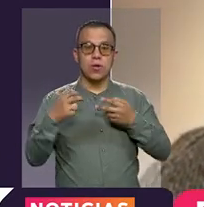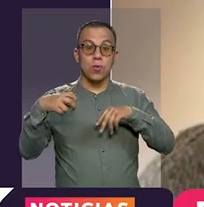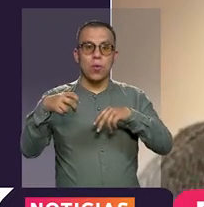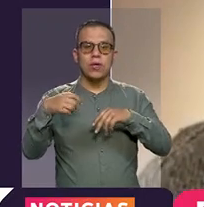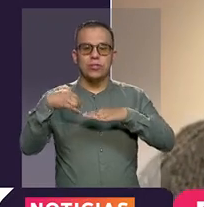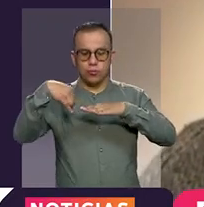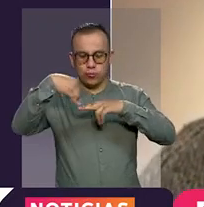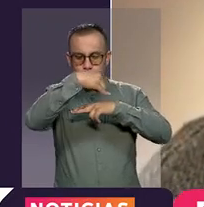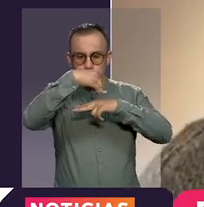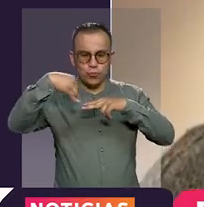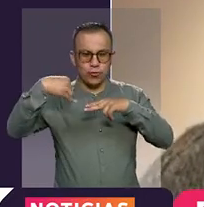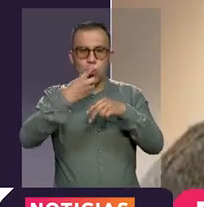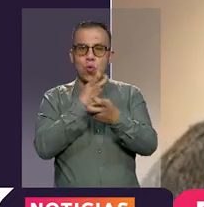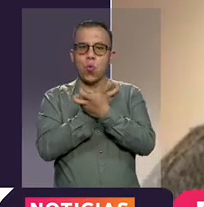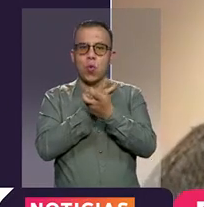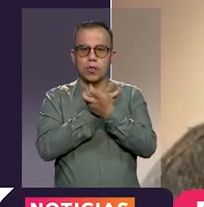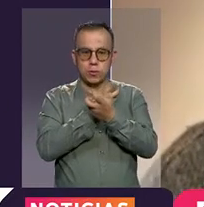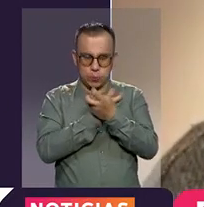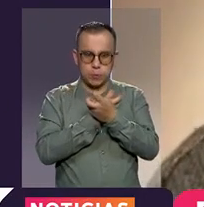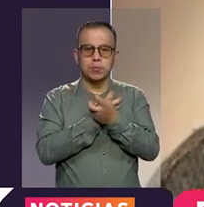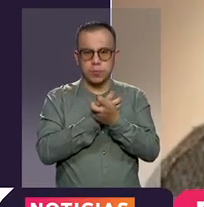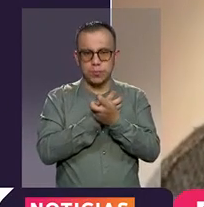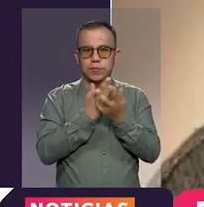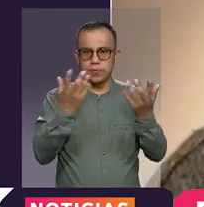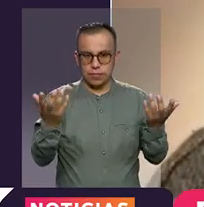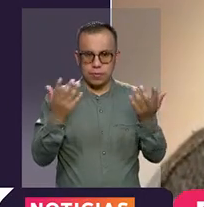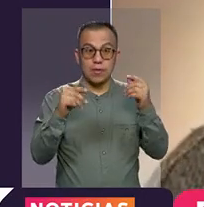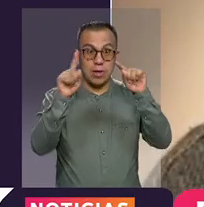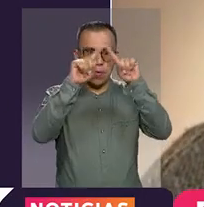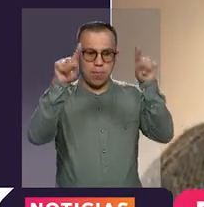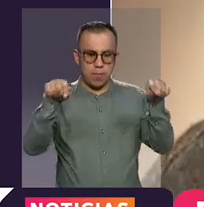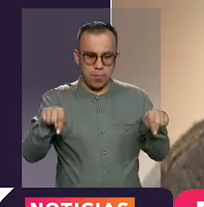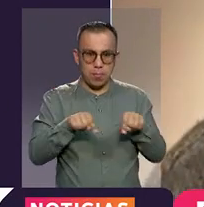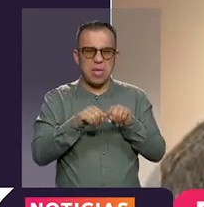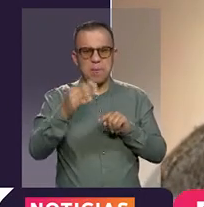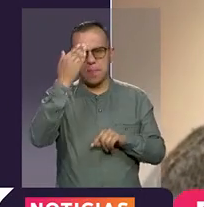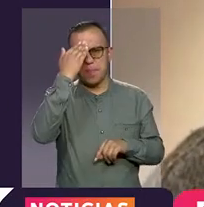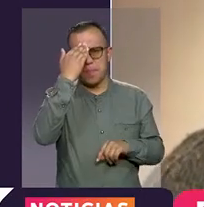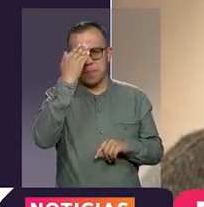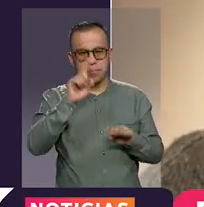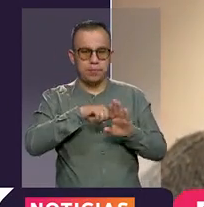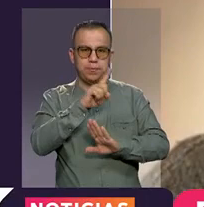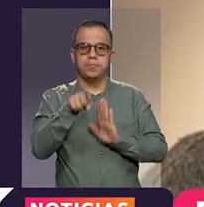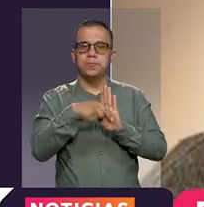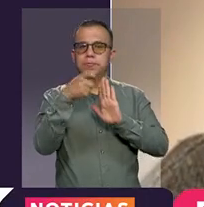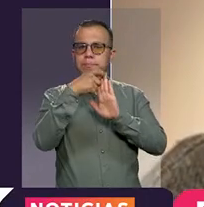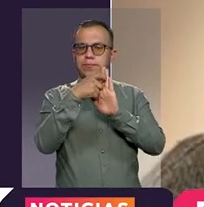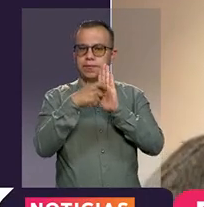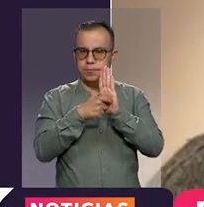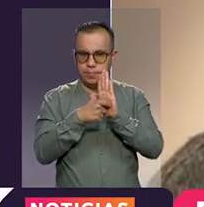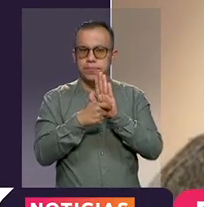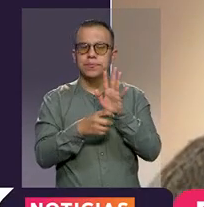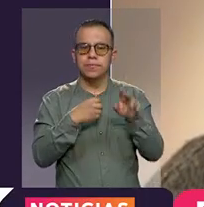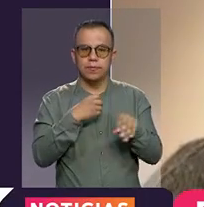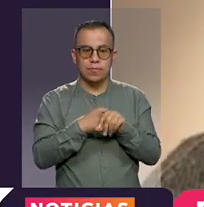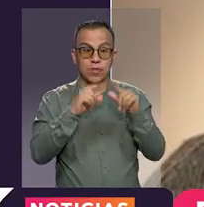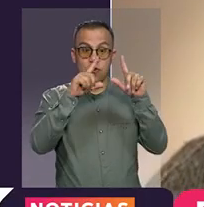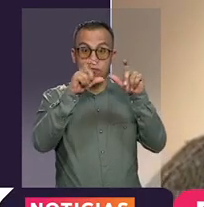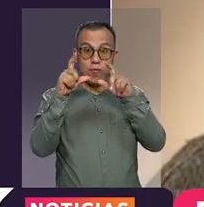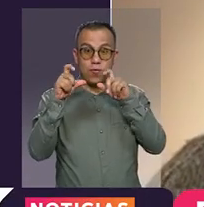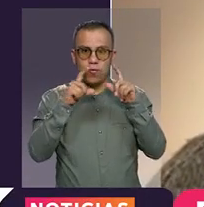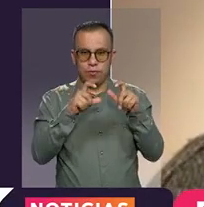radiografías digitales que se hacen como el cartograma, también se establece